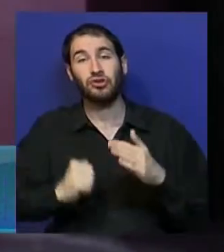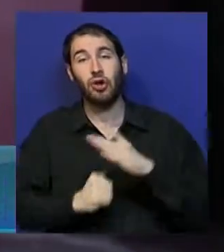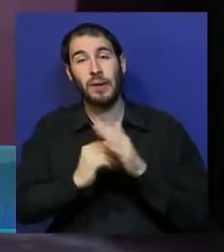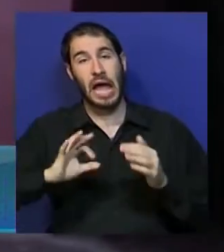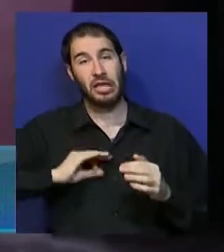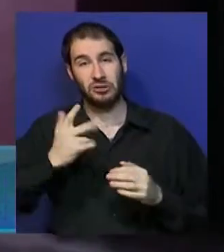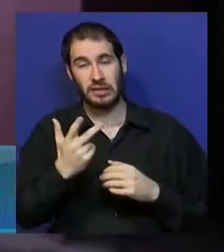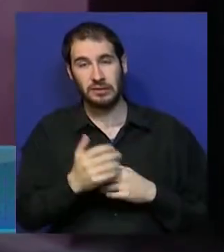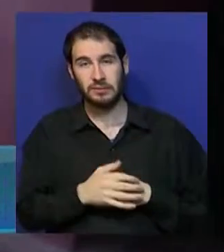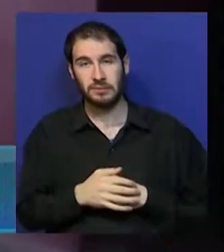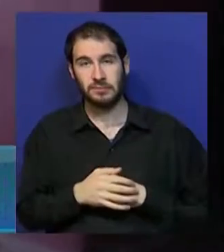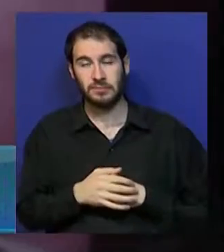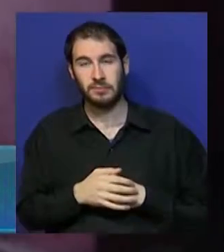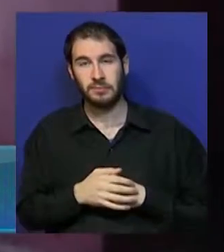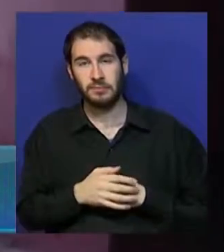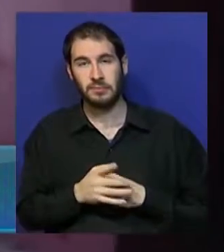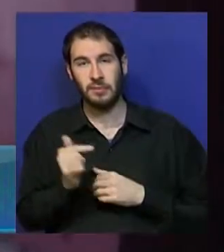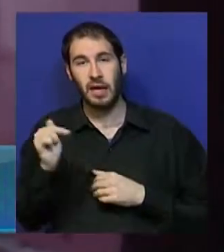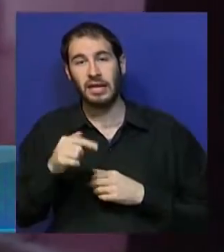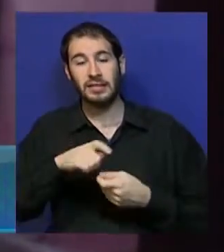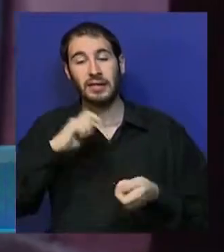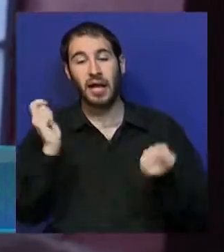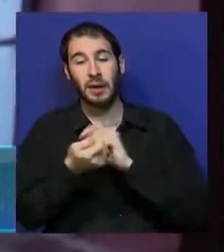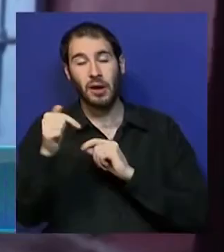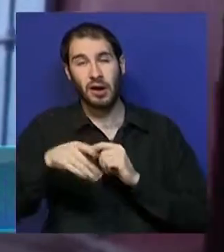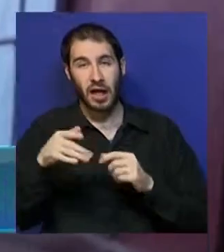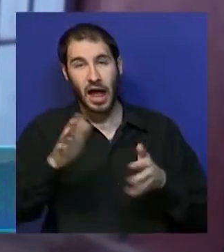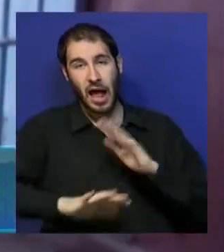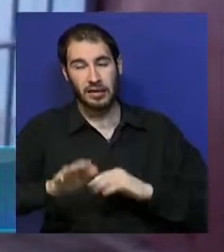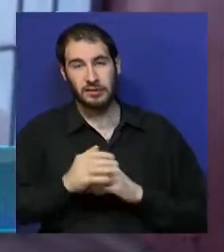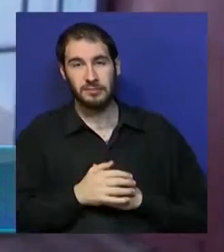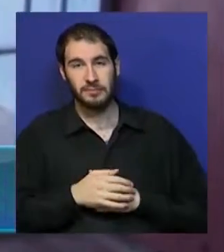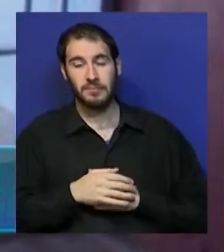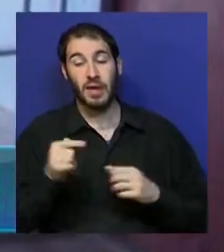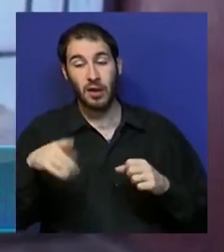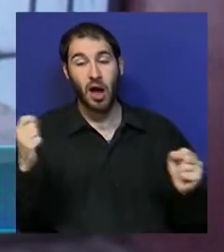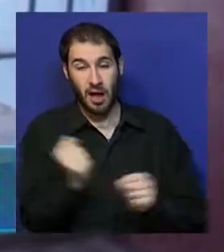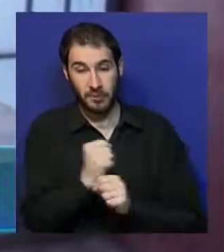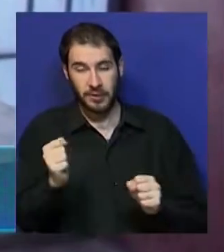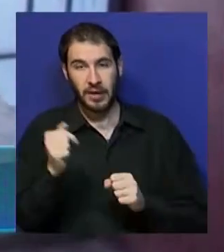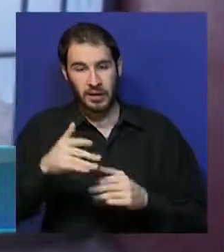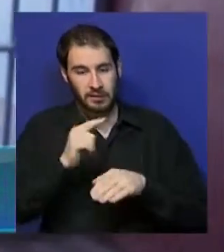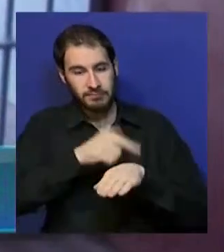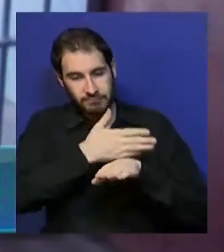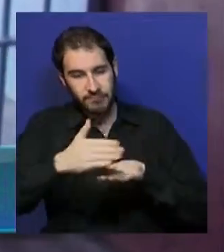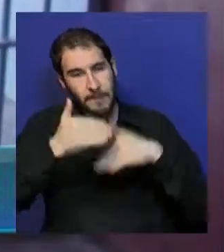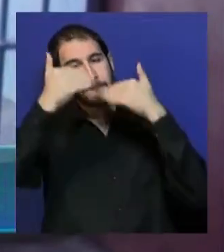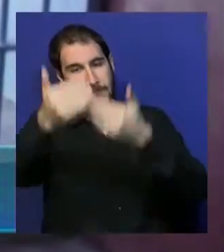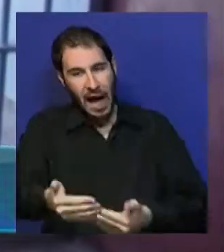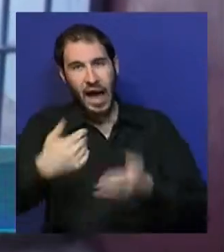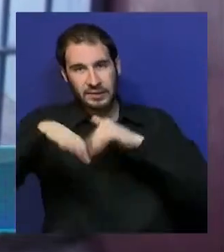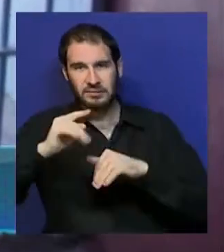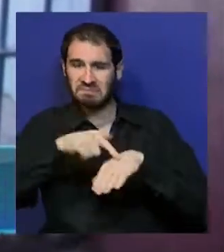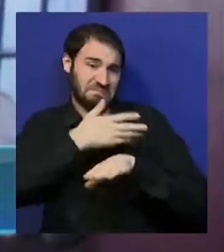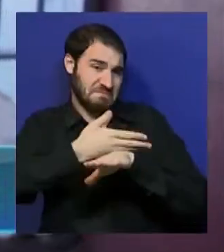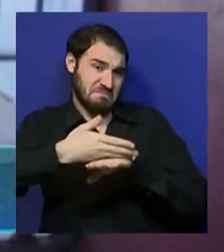años. Esta es la reforma que han hecho, es habilitar a que se prorrogue